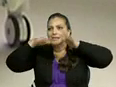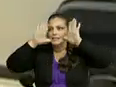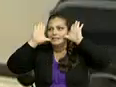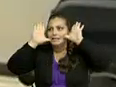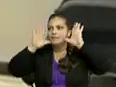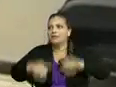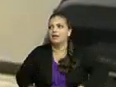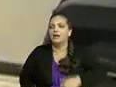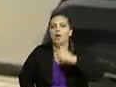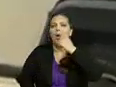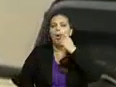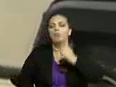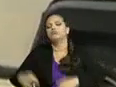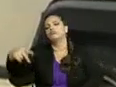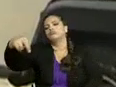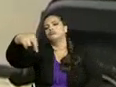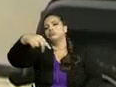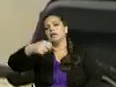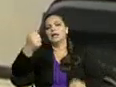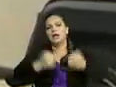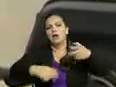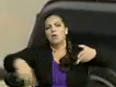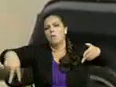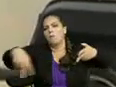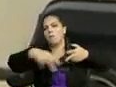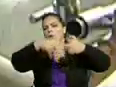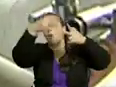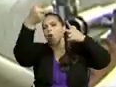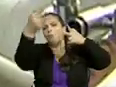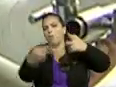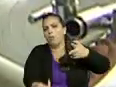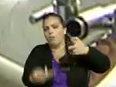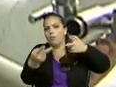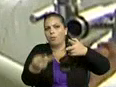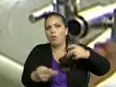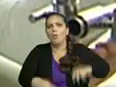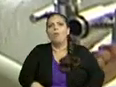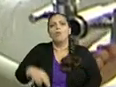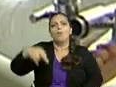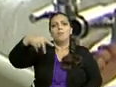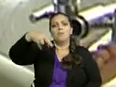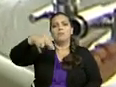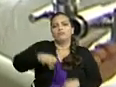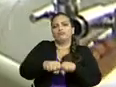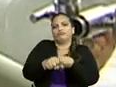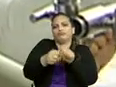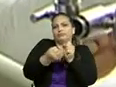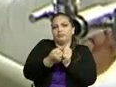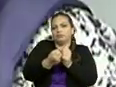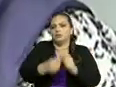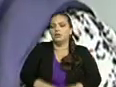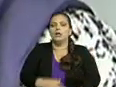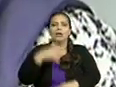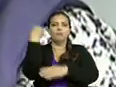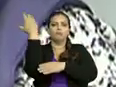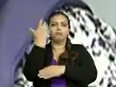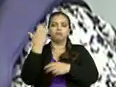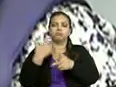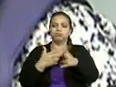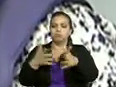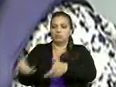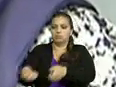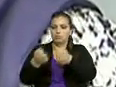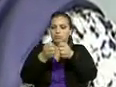Guayaquil, y de inmediato fue trasladado en una ambulancia hasta esa casa de salud. Viene con una fractura de la